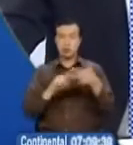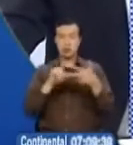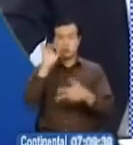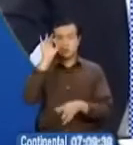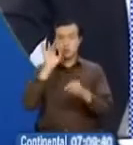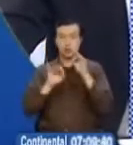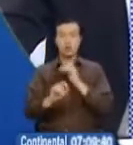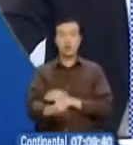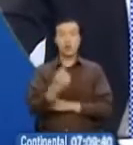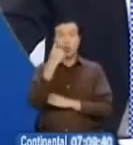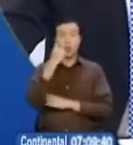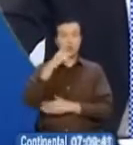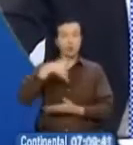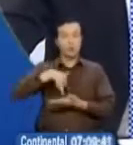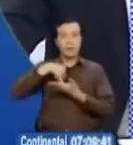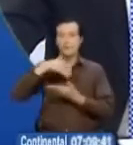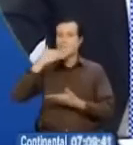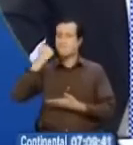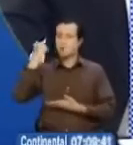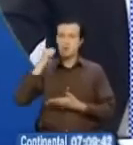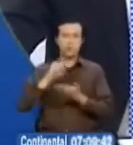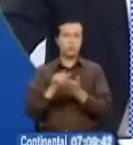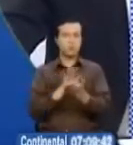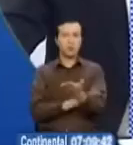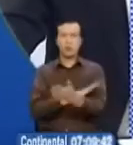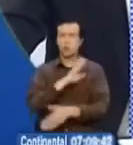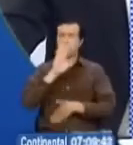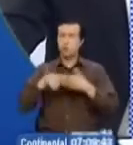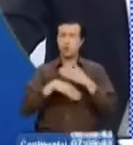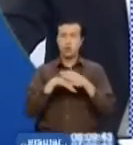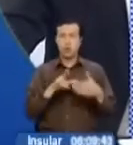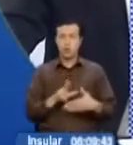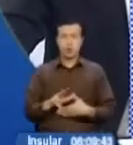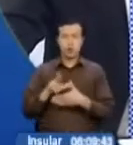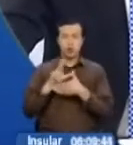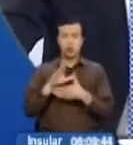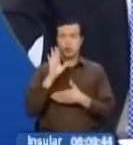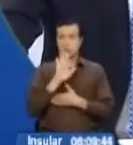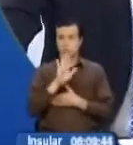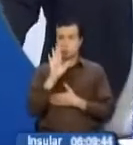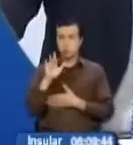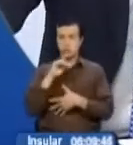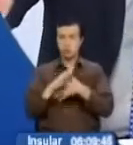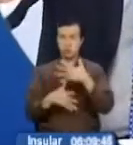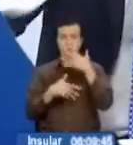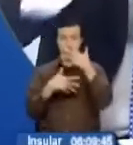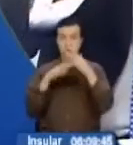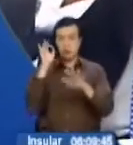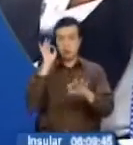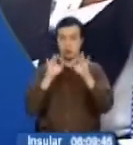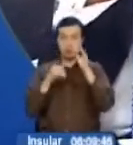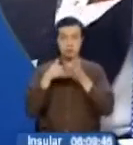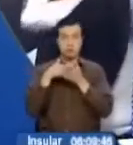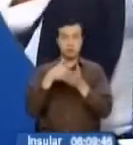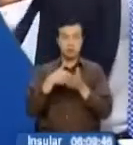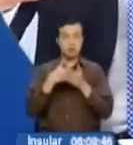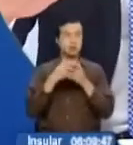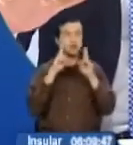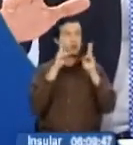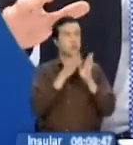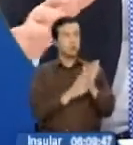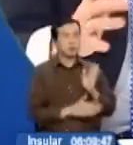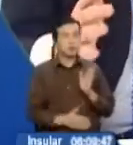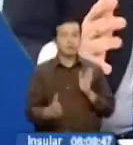elegirá un ganador. El mejor de toda América Latina en cada una de esas categorías. Ahora, y en este tema, en esta historia de